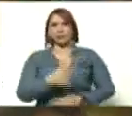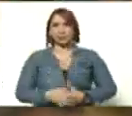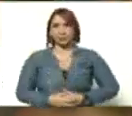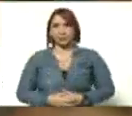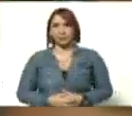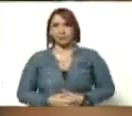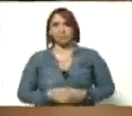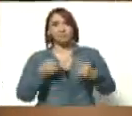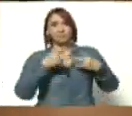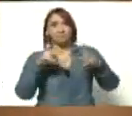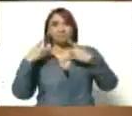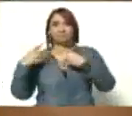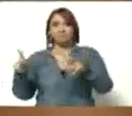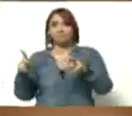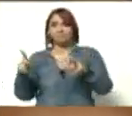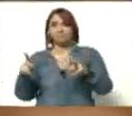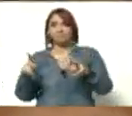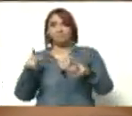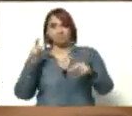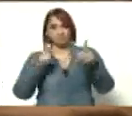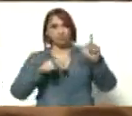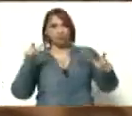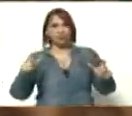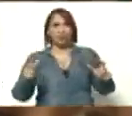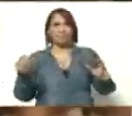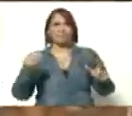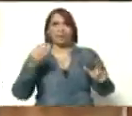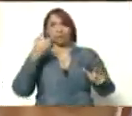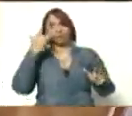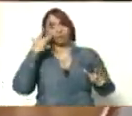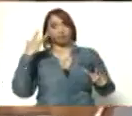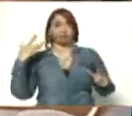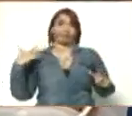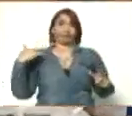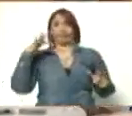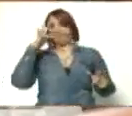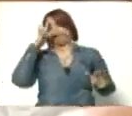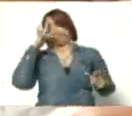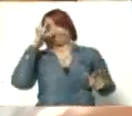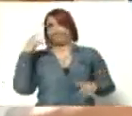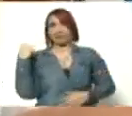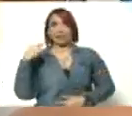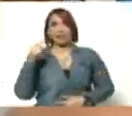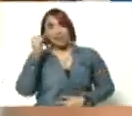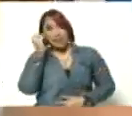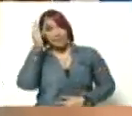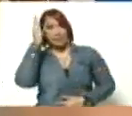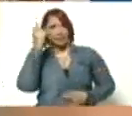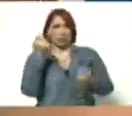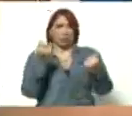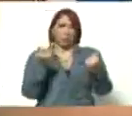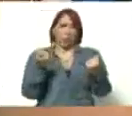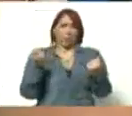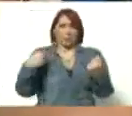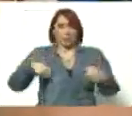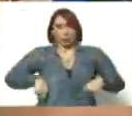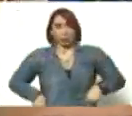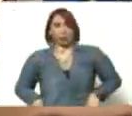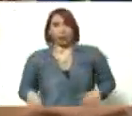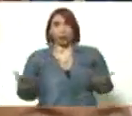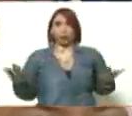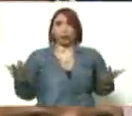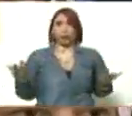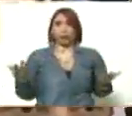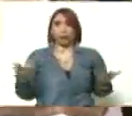públicas, fueron llegando a las personas más pudientes, los que tenían mayor capacidad económica, porque así